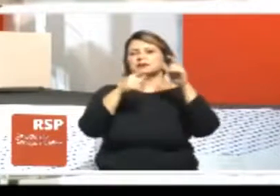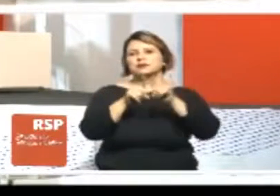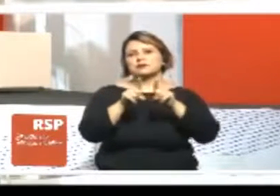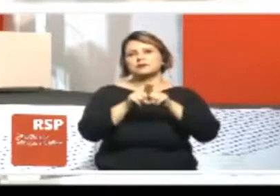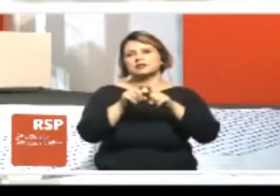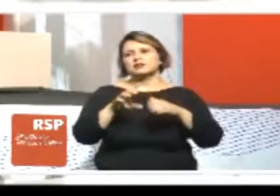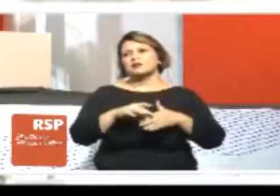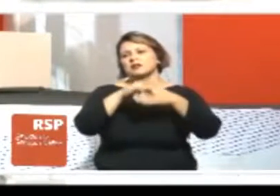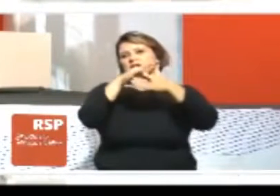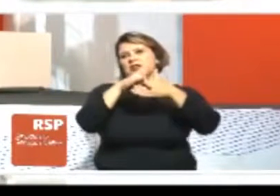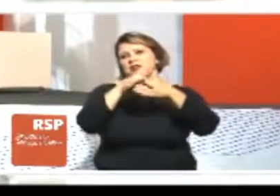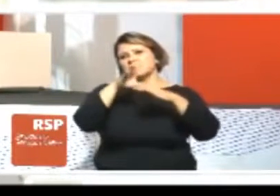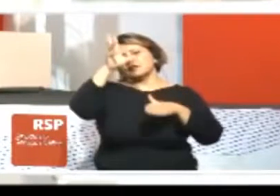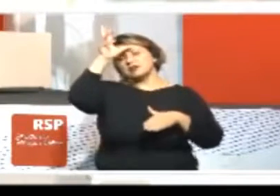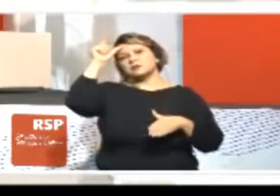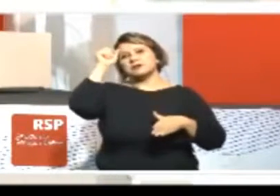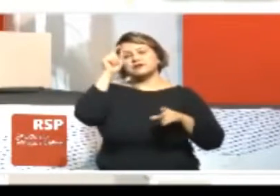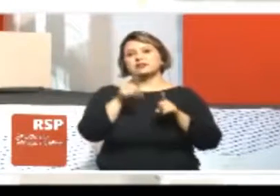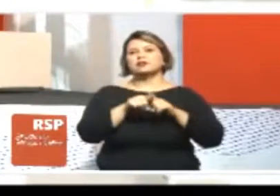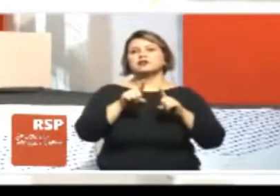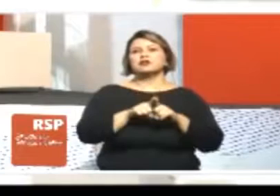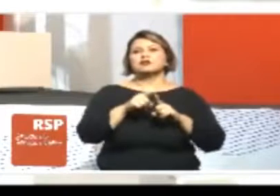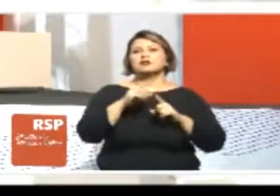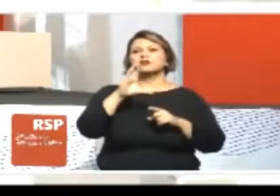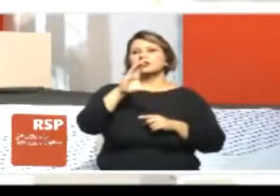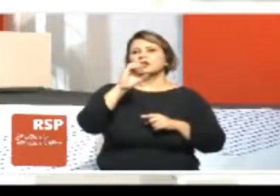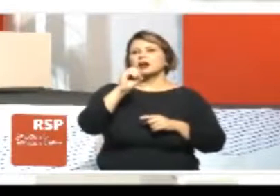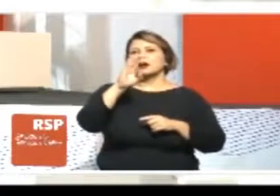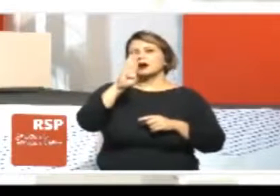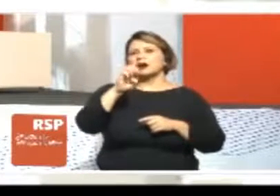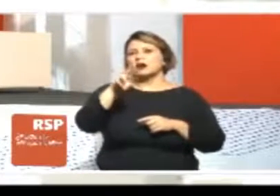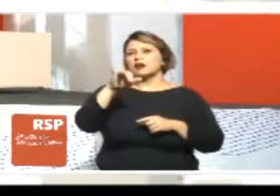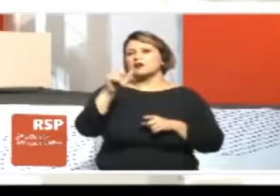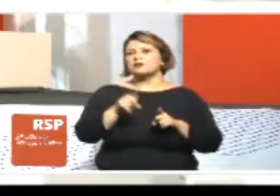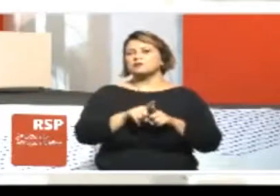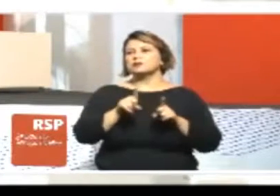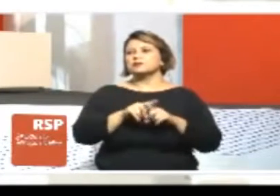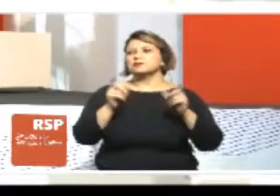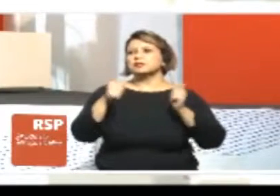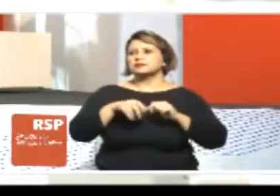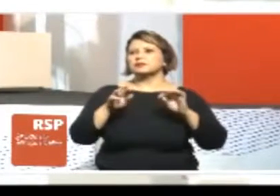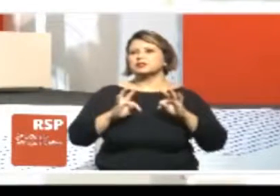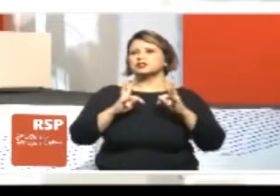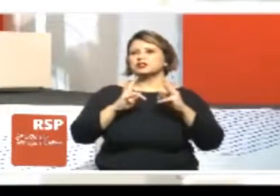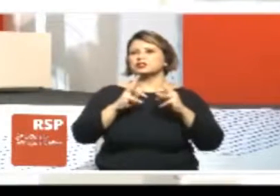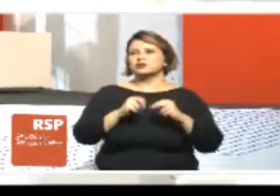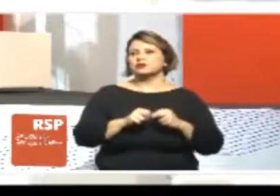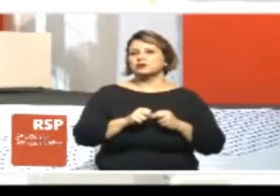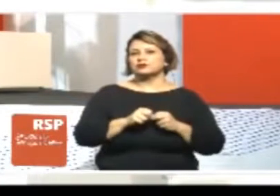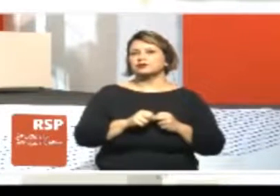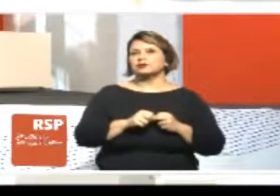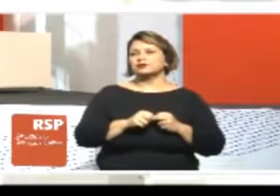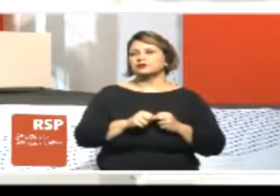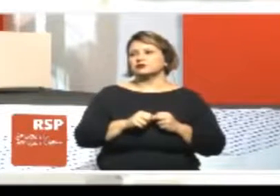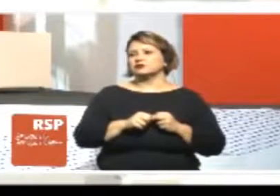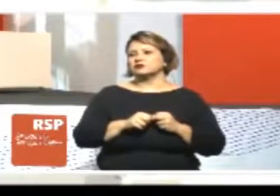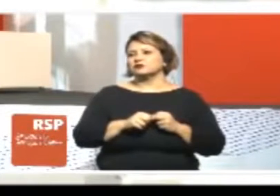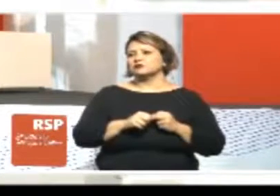del alcalde, pero también promover la capacidad de todos los burócratas, también la capacidad de todos